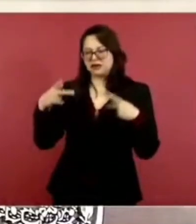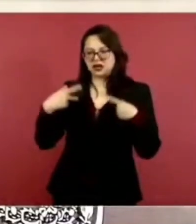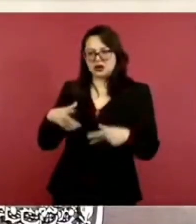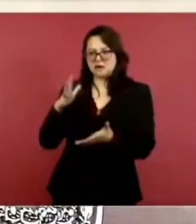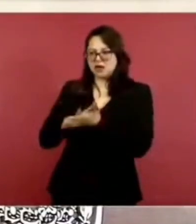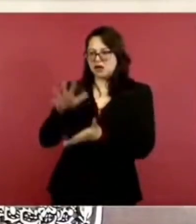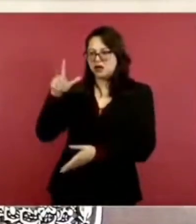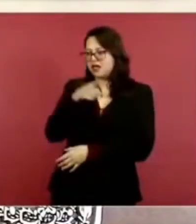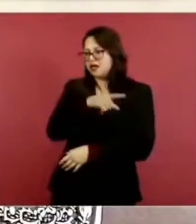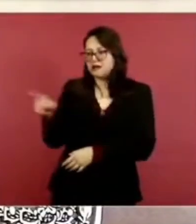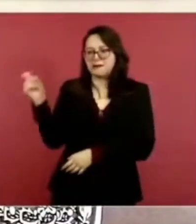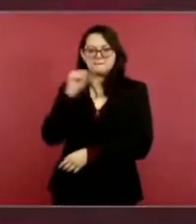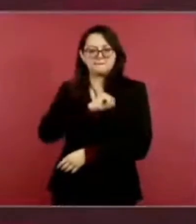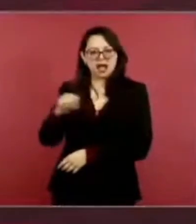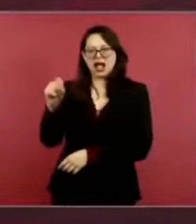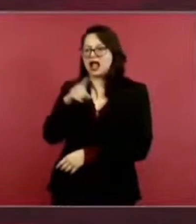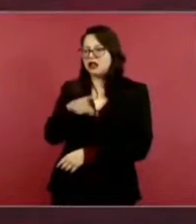si él